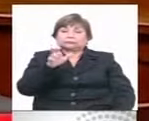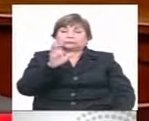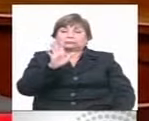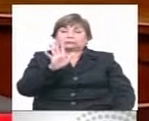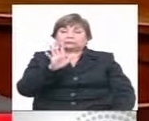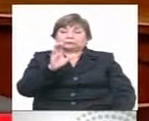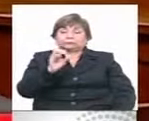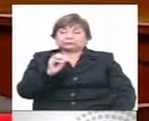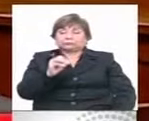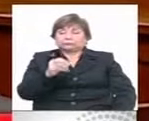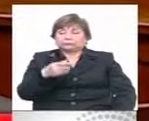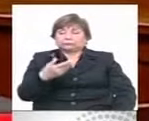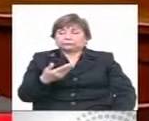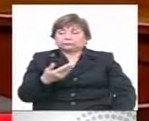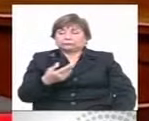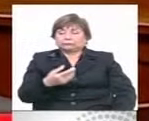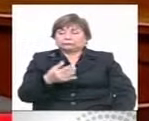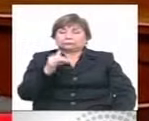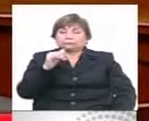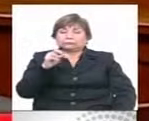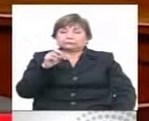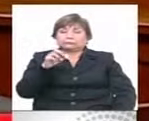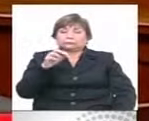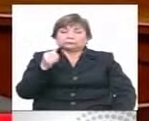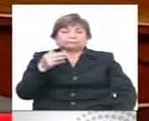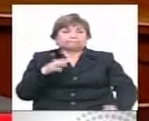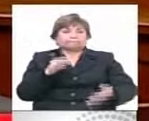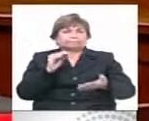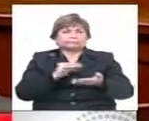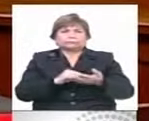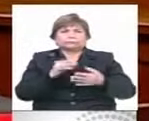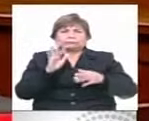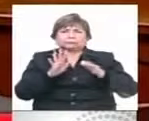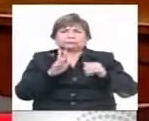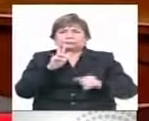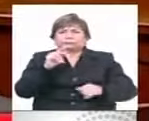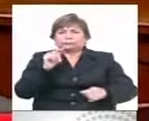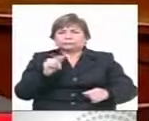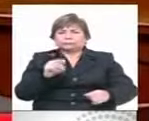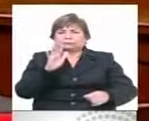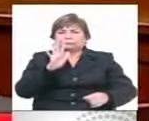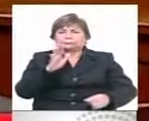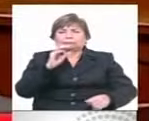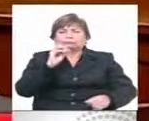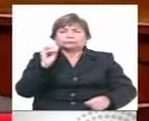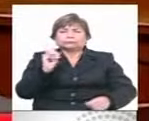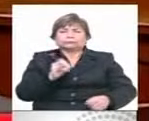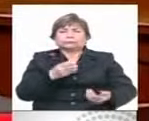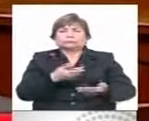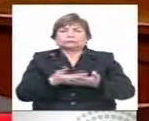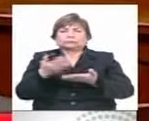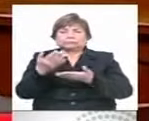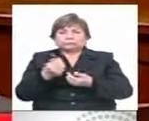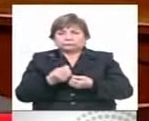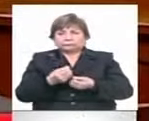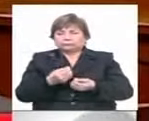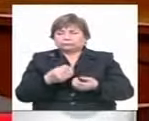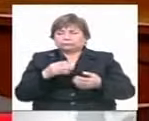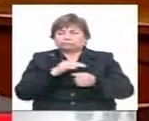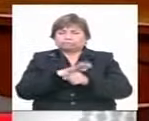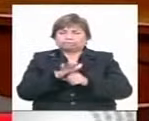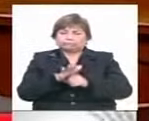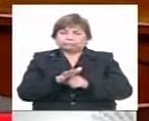soles denominado Yanapay Perú a más de 13.5 millones de ciudadanos que fueron afectados por la